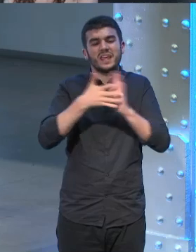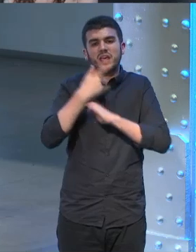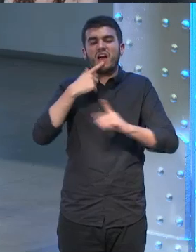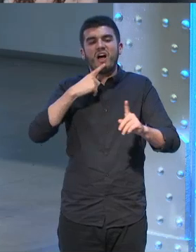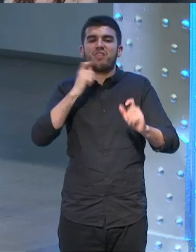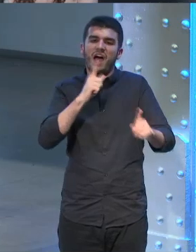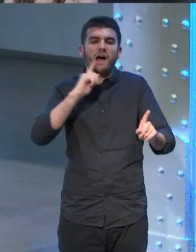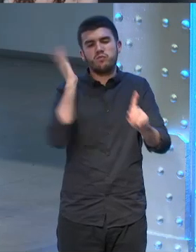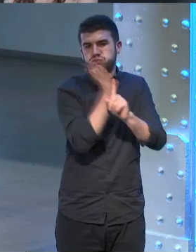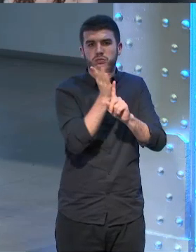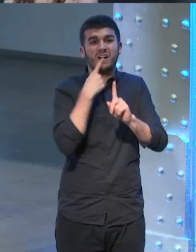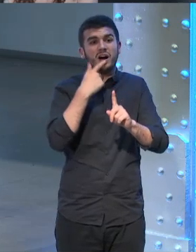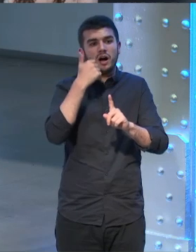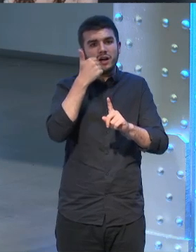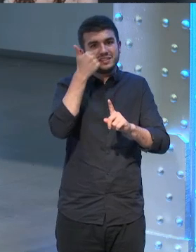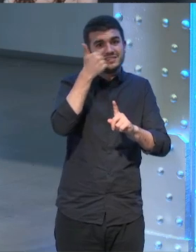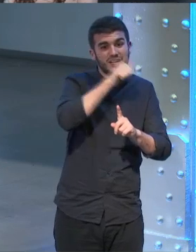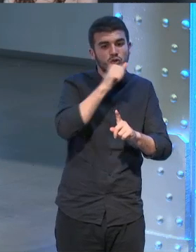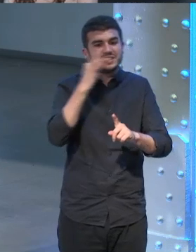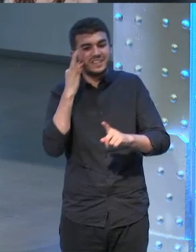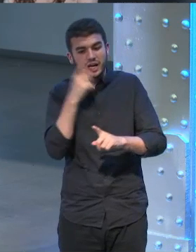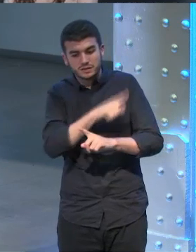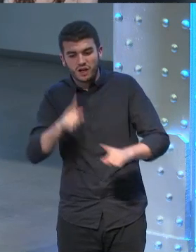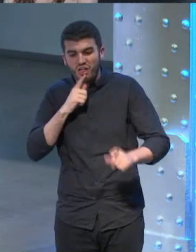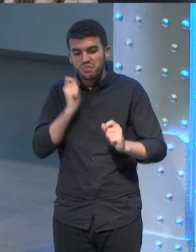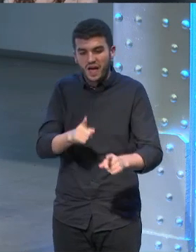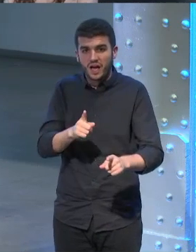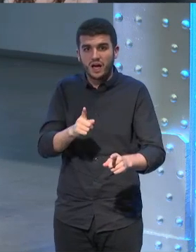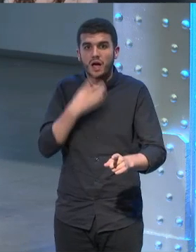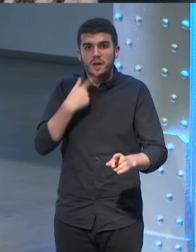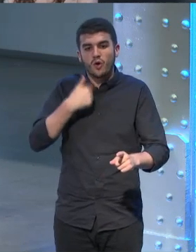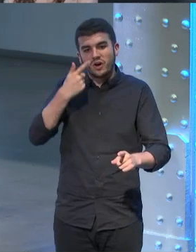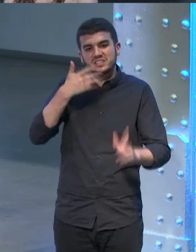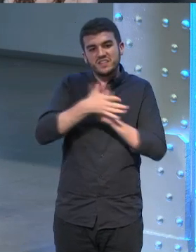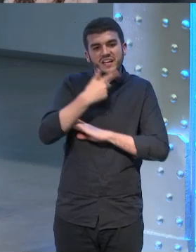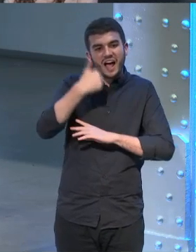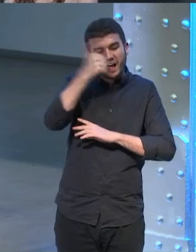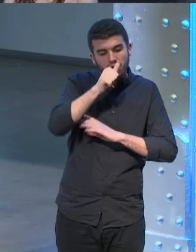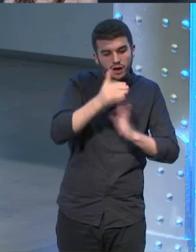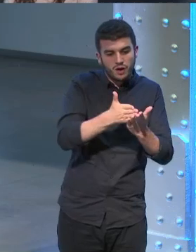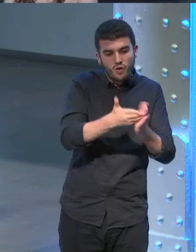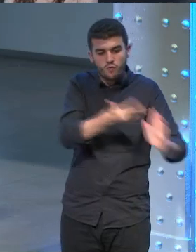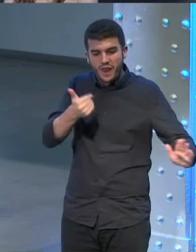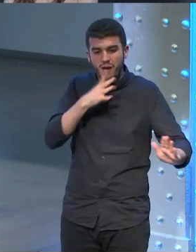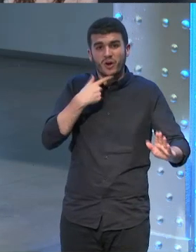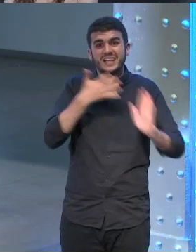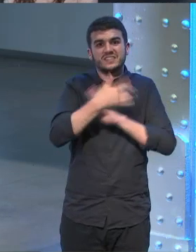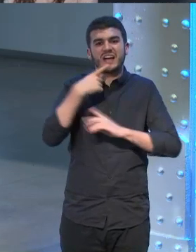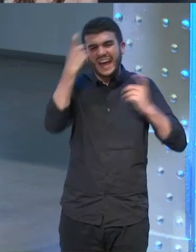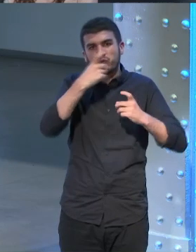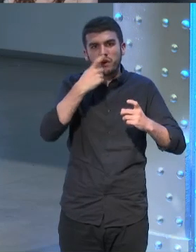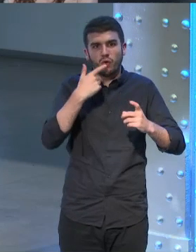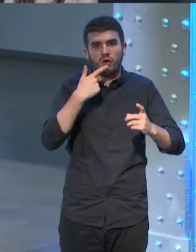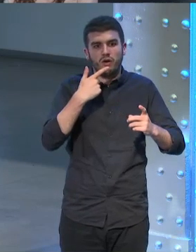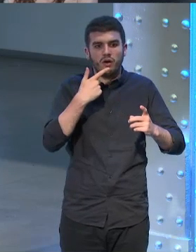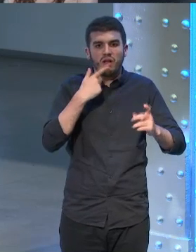daño a todas esas niñas que son brillantes, pero se les resta su brillantez basándose en el esfuerzo. Y lo mismo pasa también con muchos